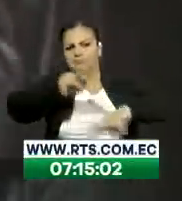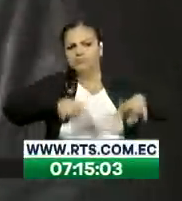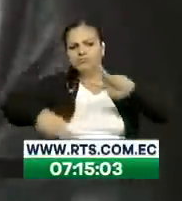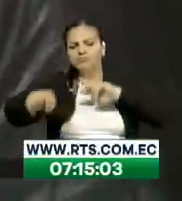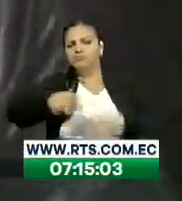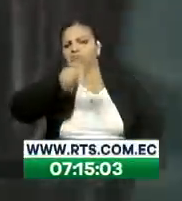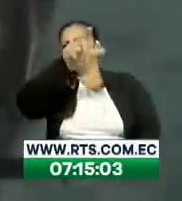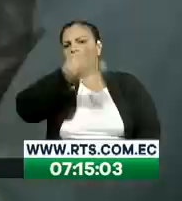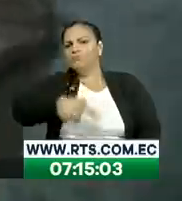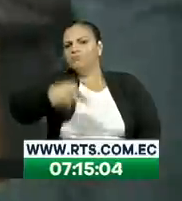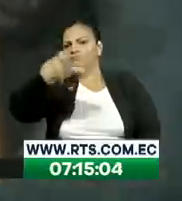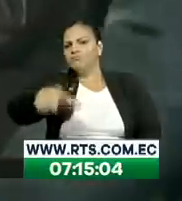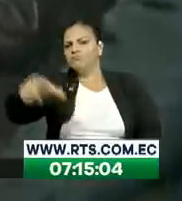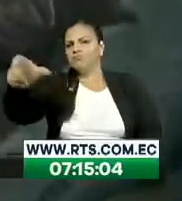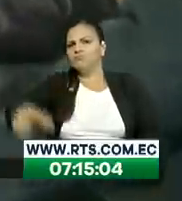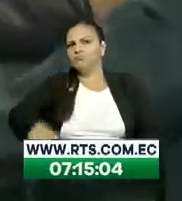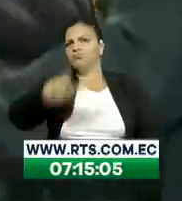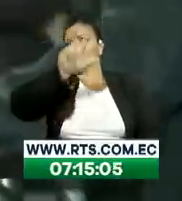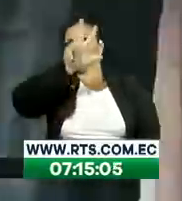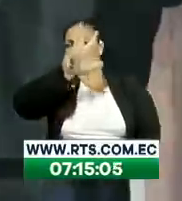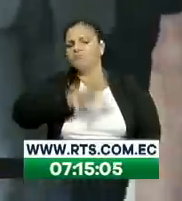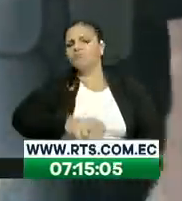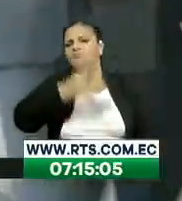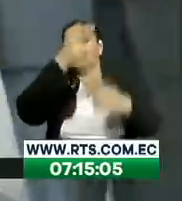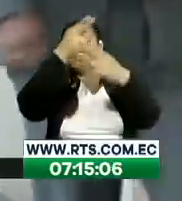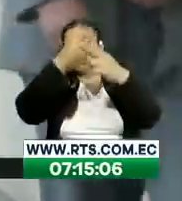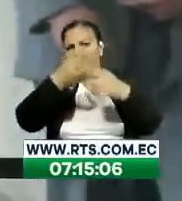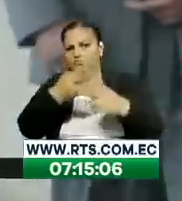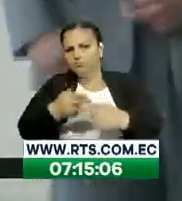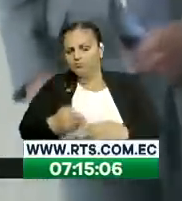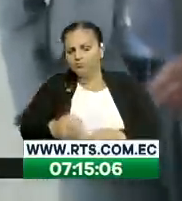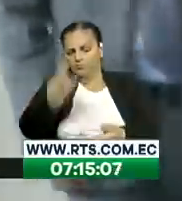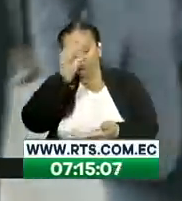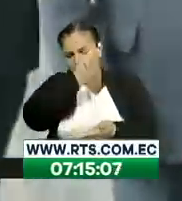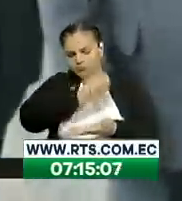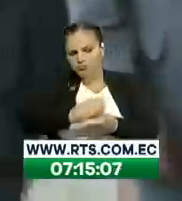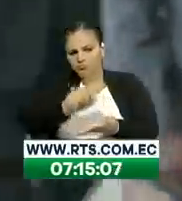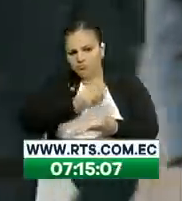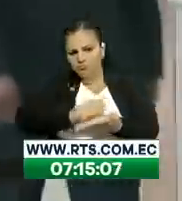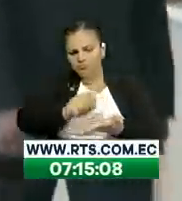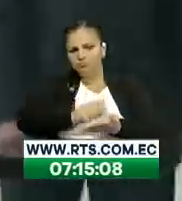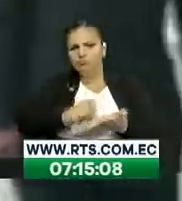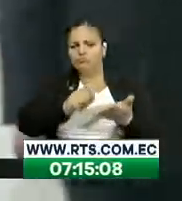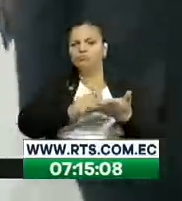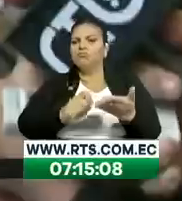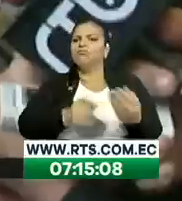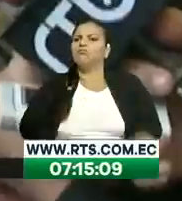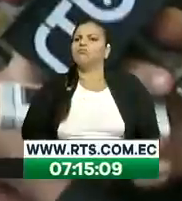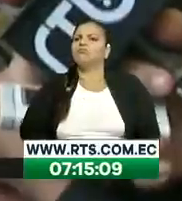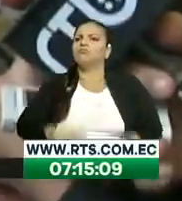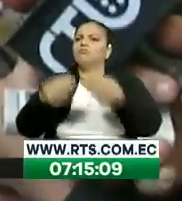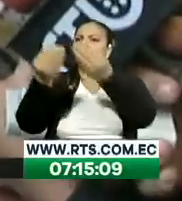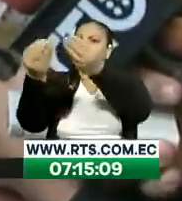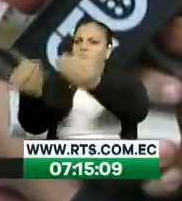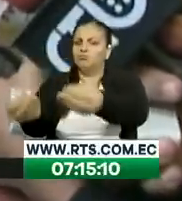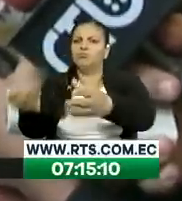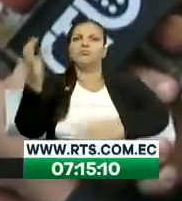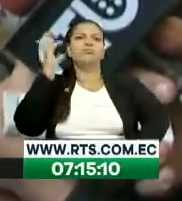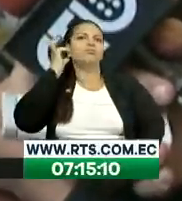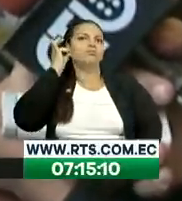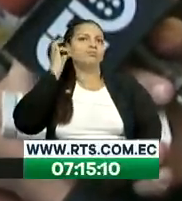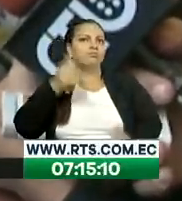Gobierno y secretaria de la Política, María Paula Romo, quien destacó los nombres que había escogido el presidente Lenín Moreno. Son ciudadanos